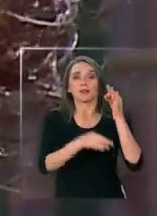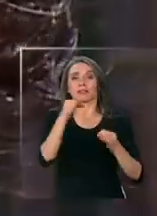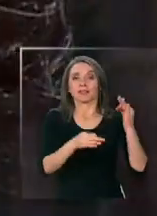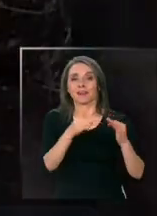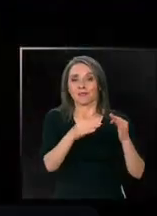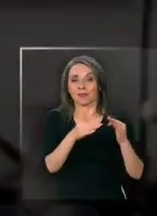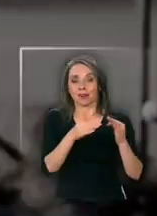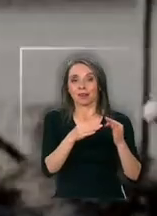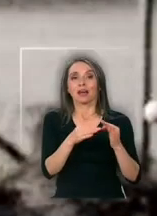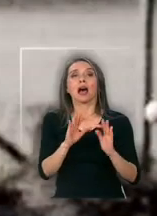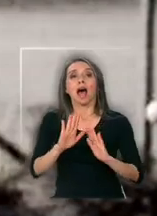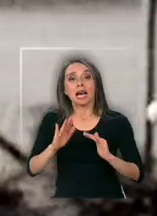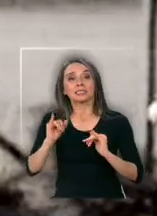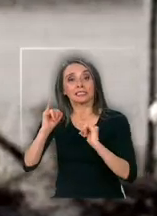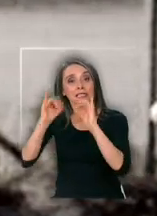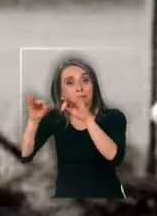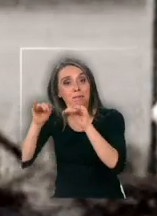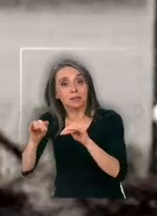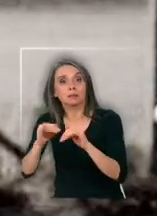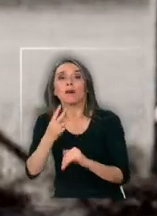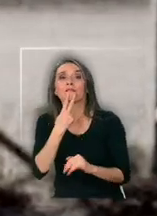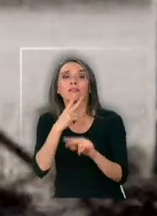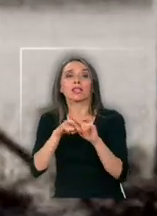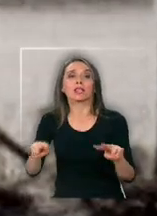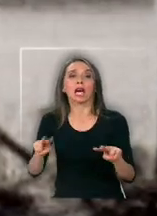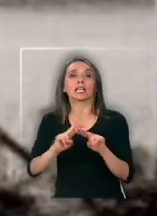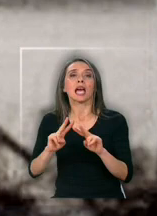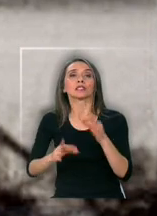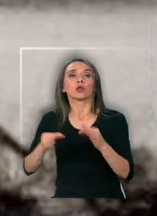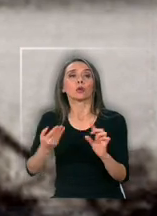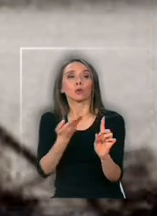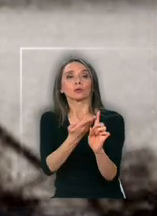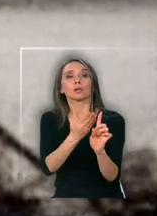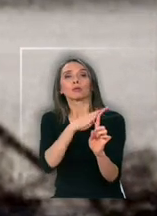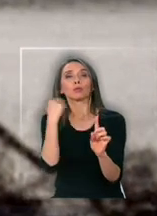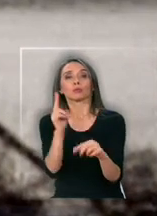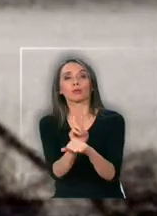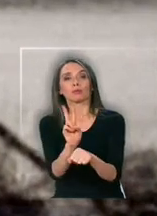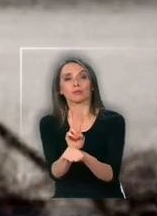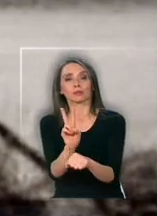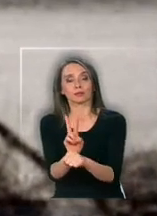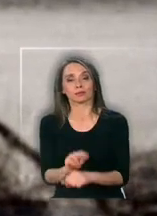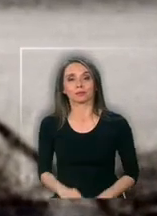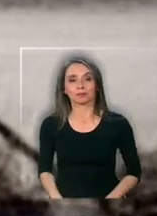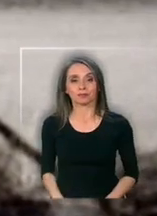Solo así vivirán tranquilos de haber hecho justicia por la muerte del profesor.